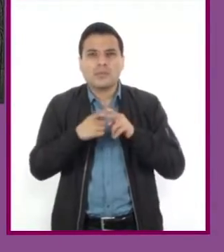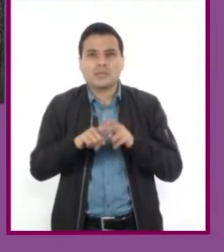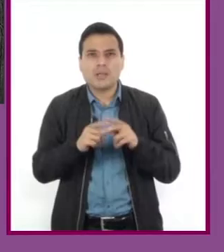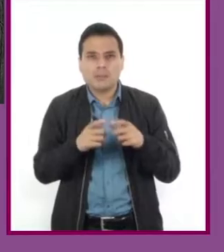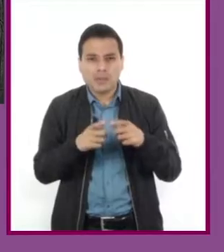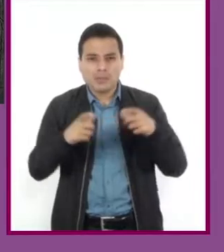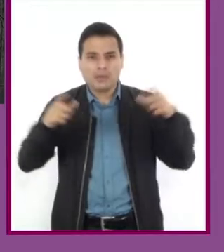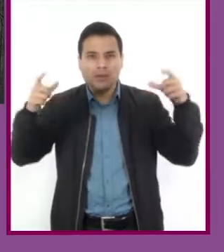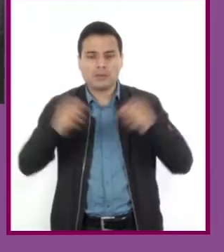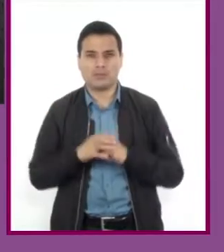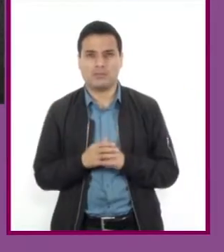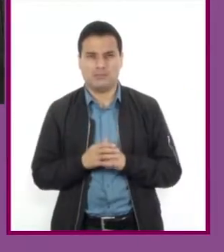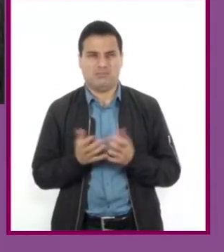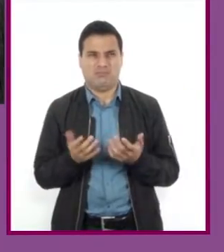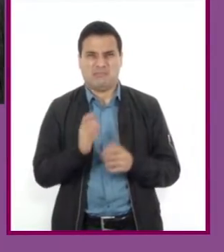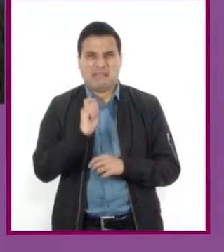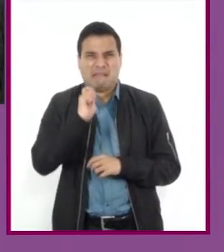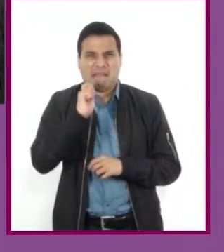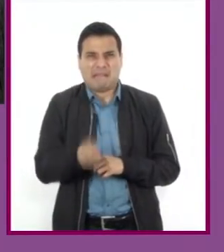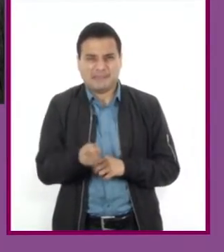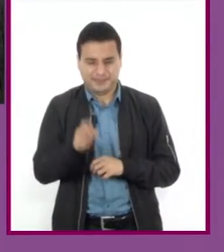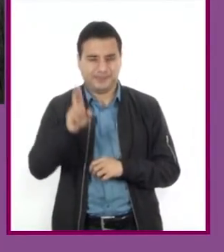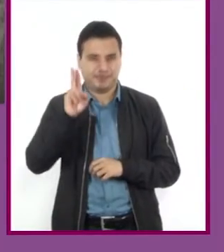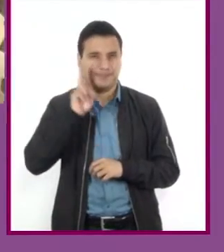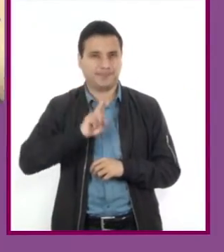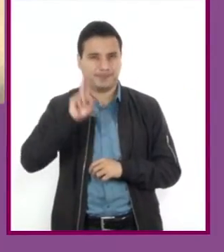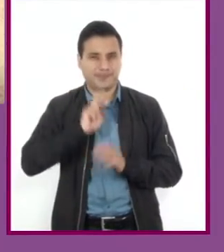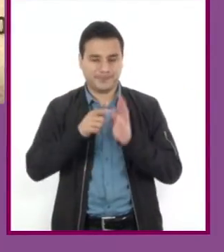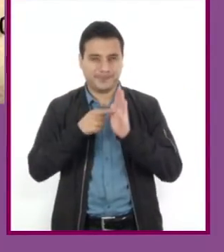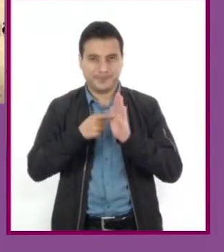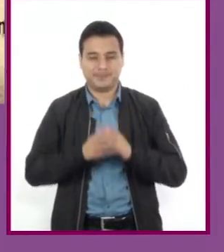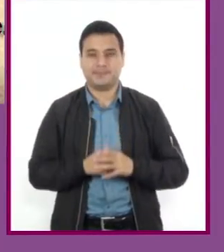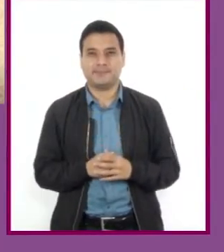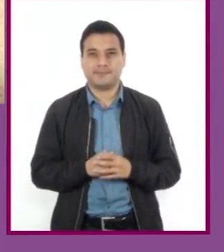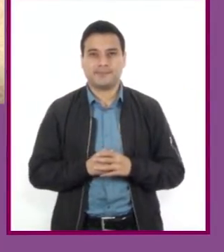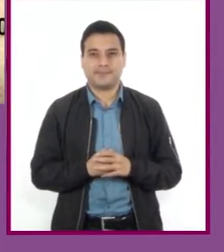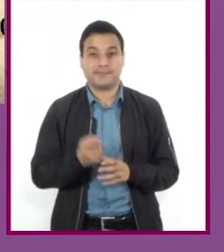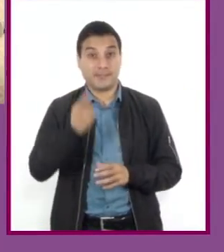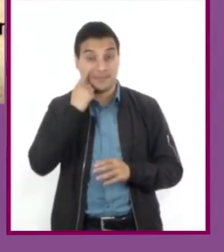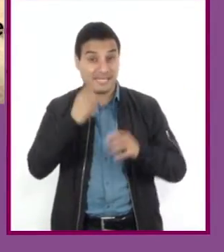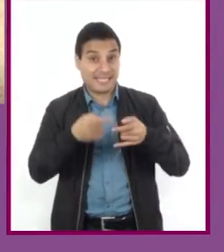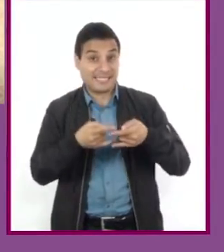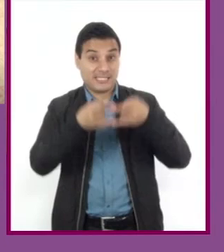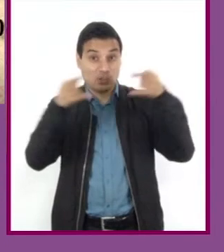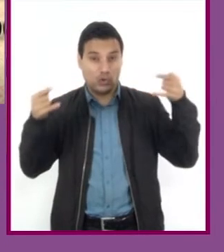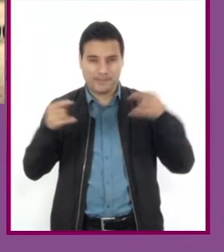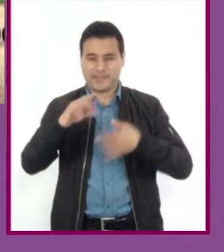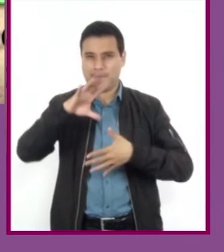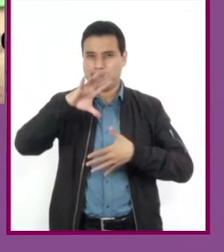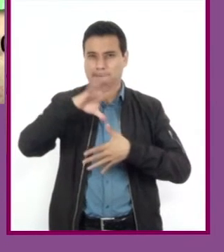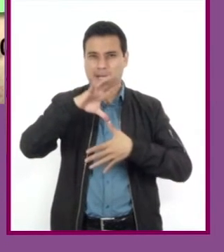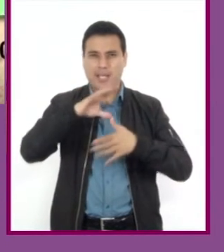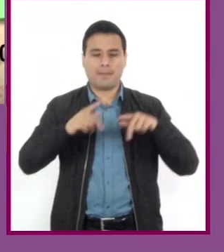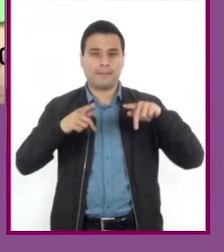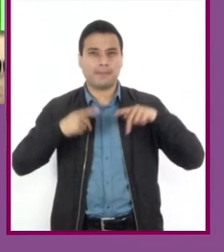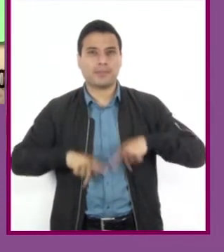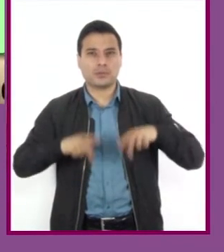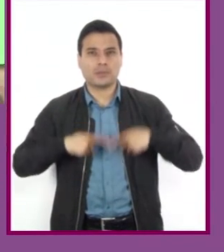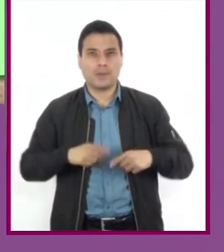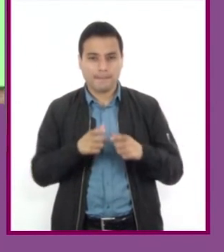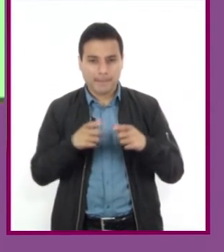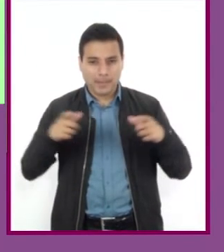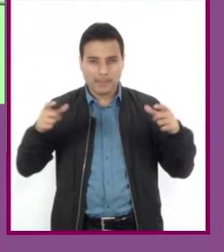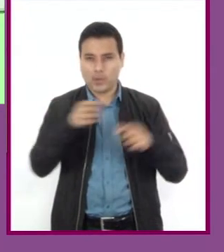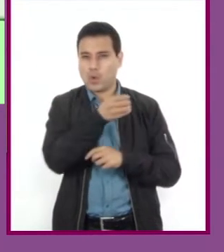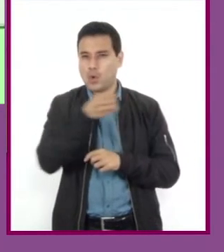la historia de Mesoamérica? Veámoslo. La historia del poblamiento de América es un proceso gradual que